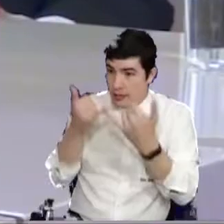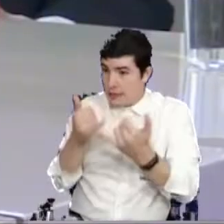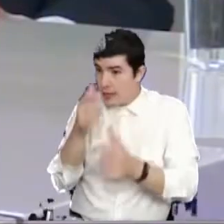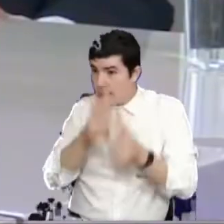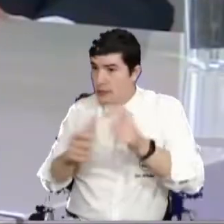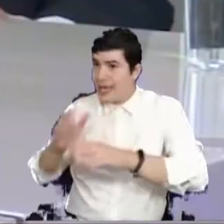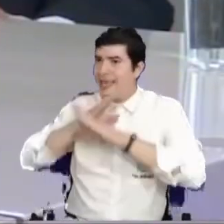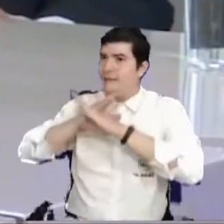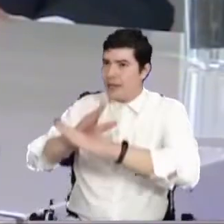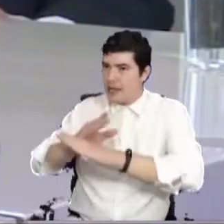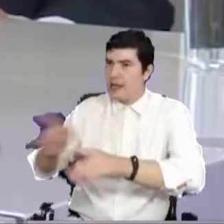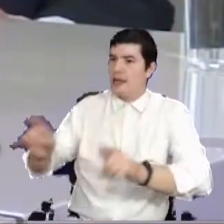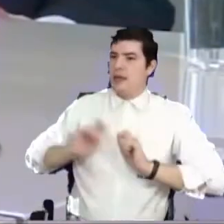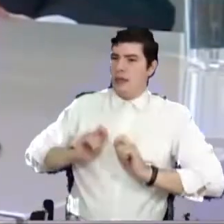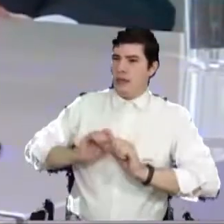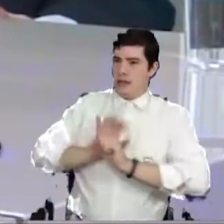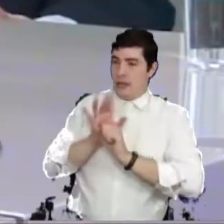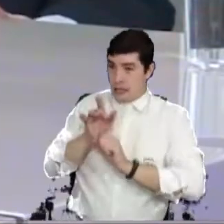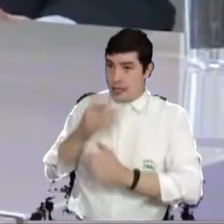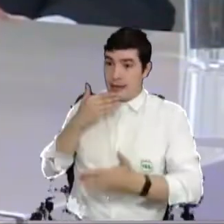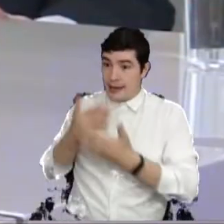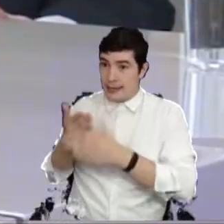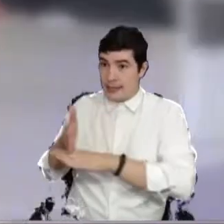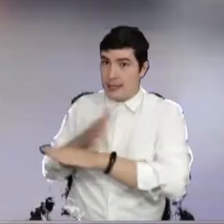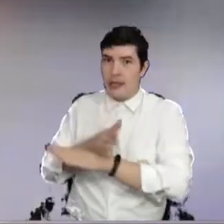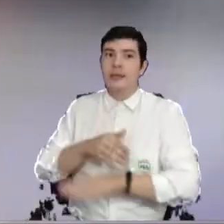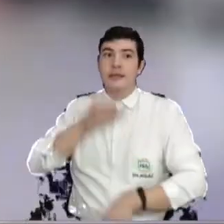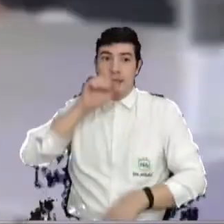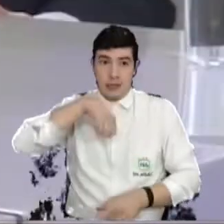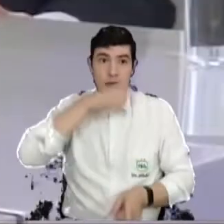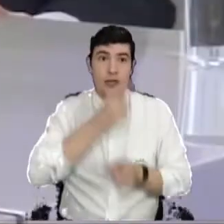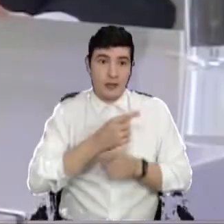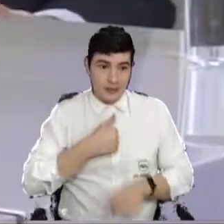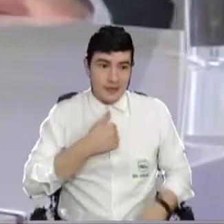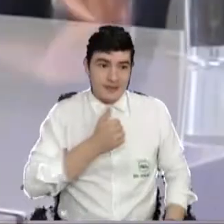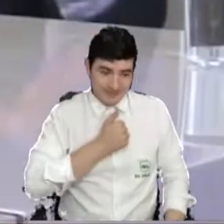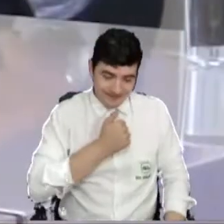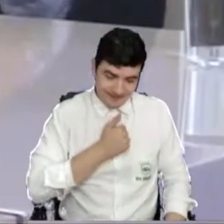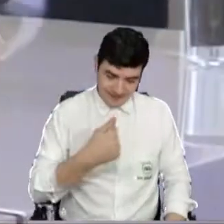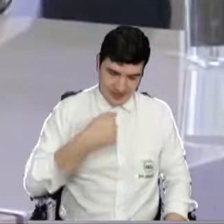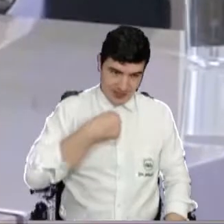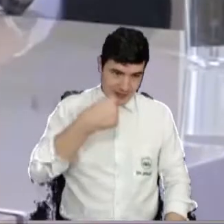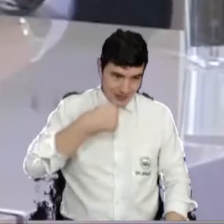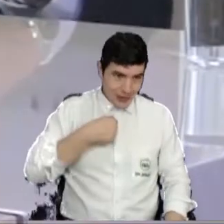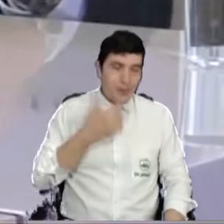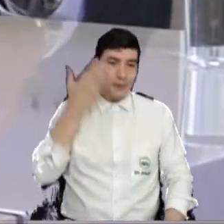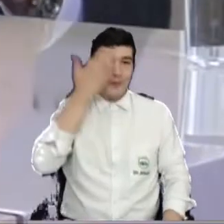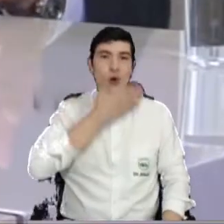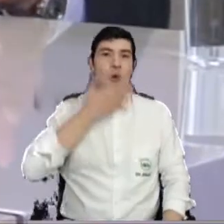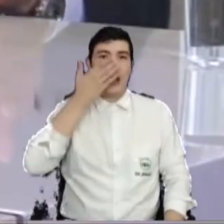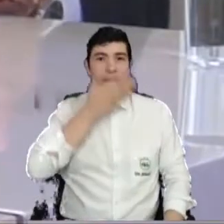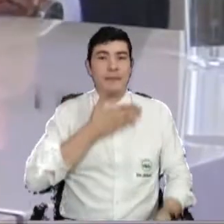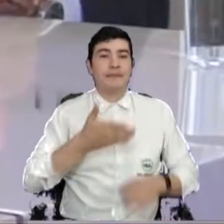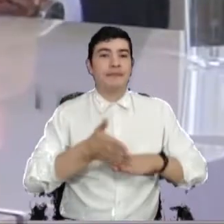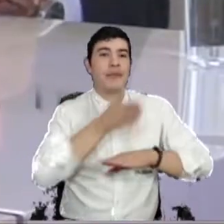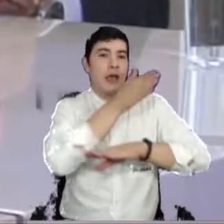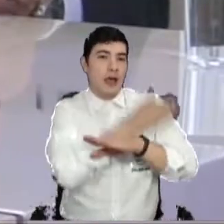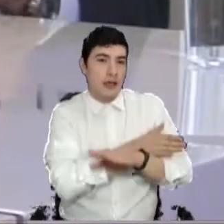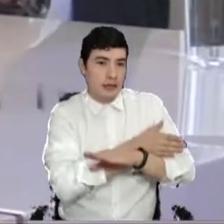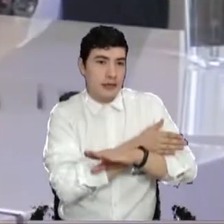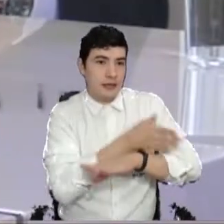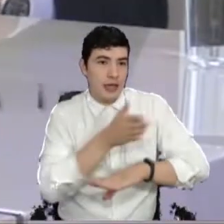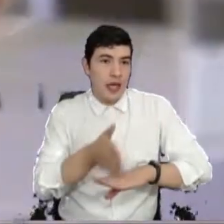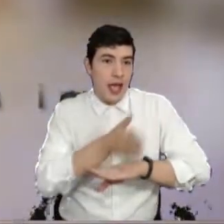claro. Entre ellos me encuentro yo mismo, porque precisamente una de las observaciones que yo